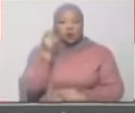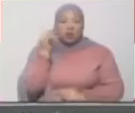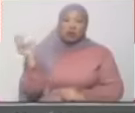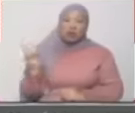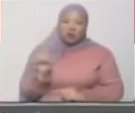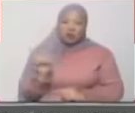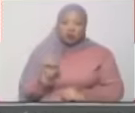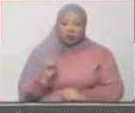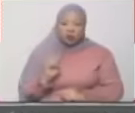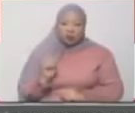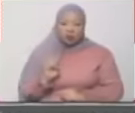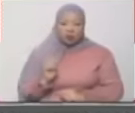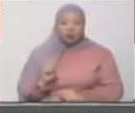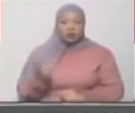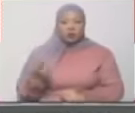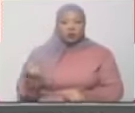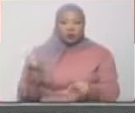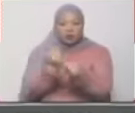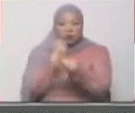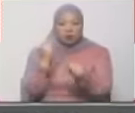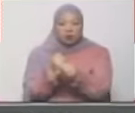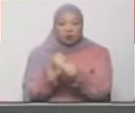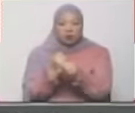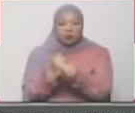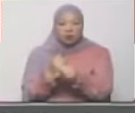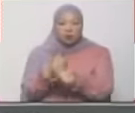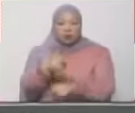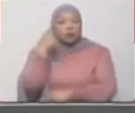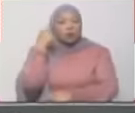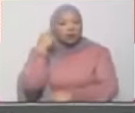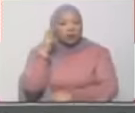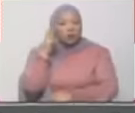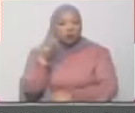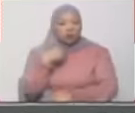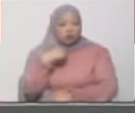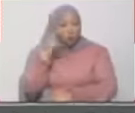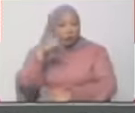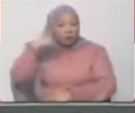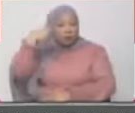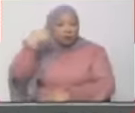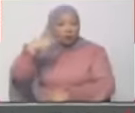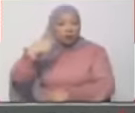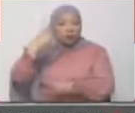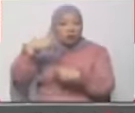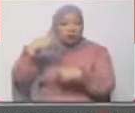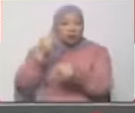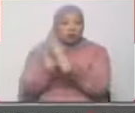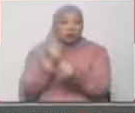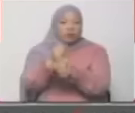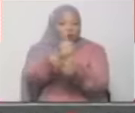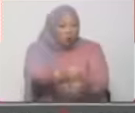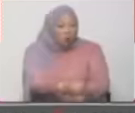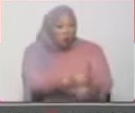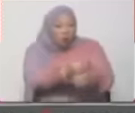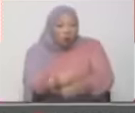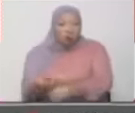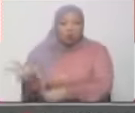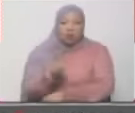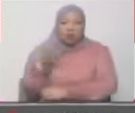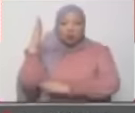venezolana, con el garrote. Ustedes lo vieron, yo saqué el video. Con el garrote venezolano del Estado